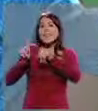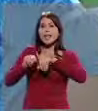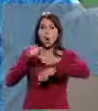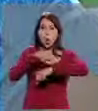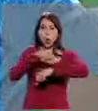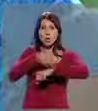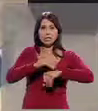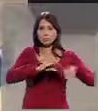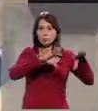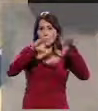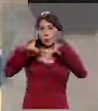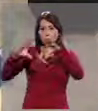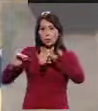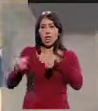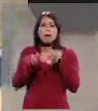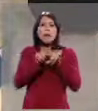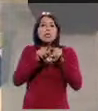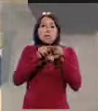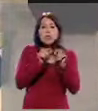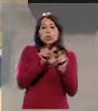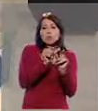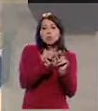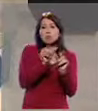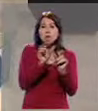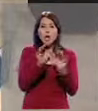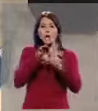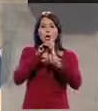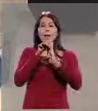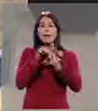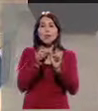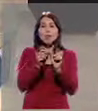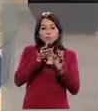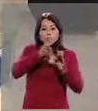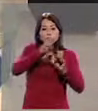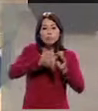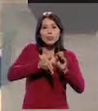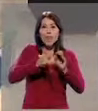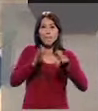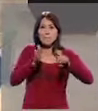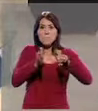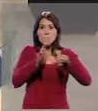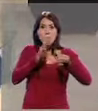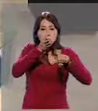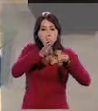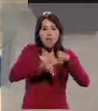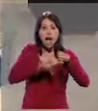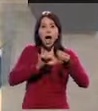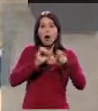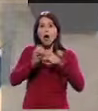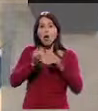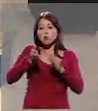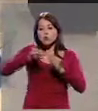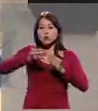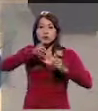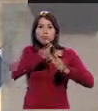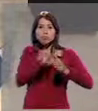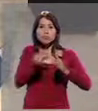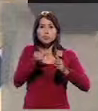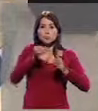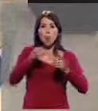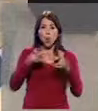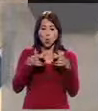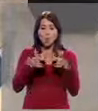e en cantidades proporcionadas verdad que sé yo un un trozo una tajada eh una taza